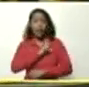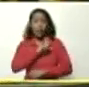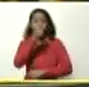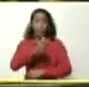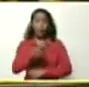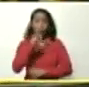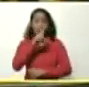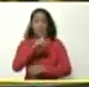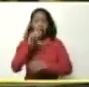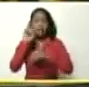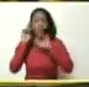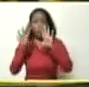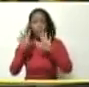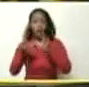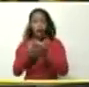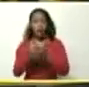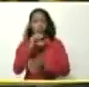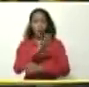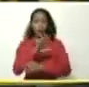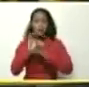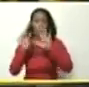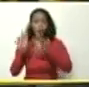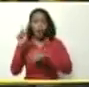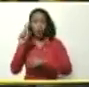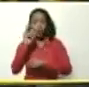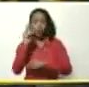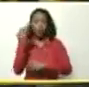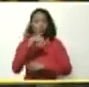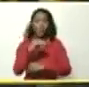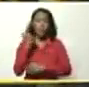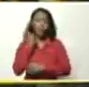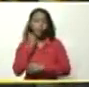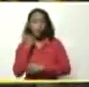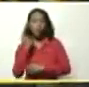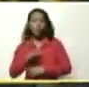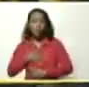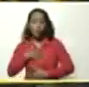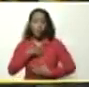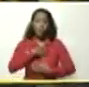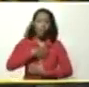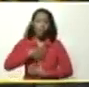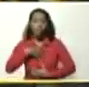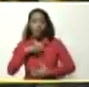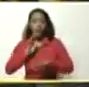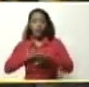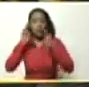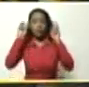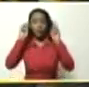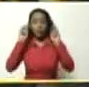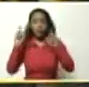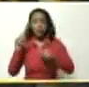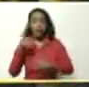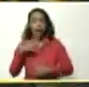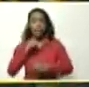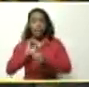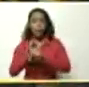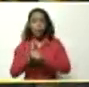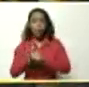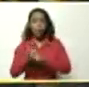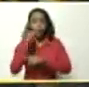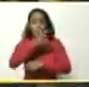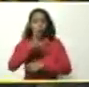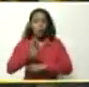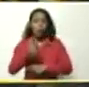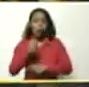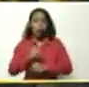19 y 59 años con 2 o más de las patologías que pueden complicar el caso de que se presentara el COVID. Es el caso de personas